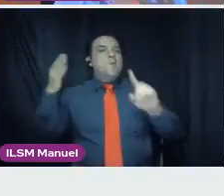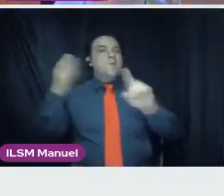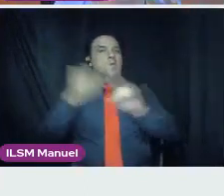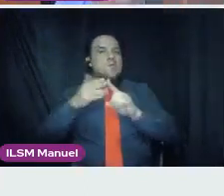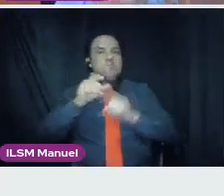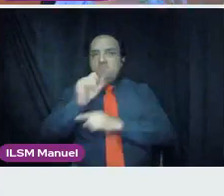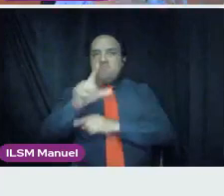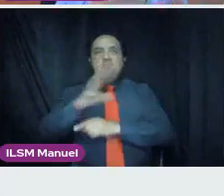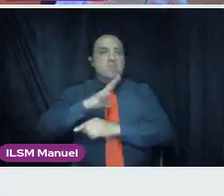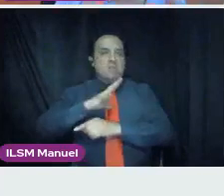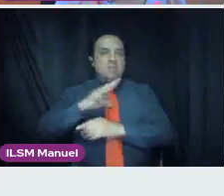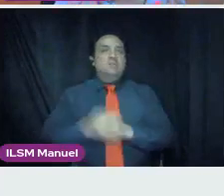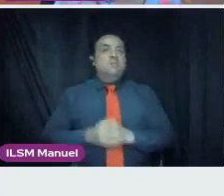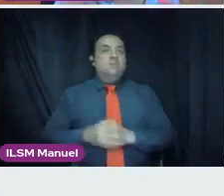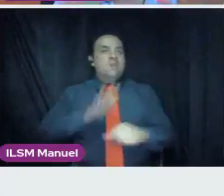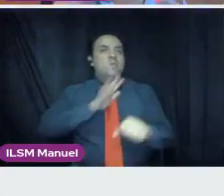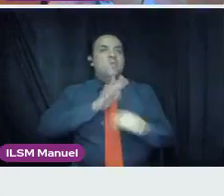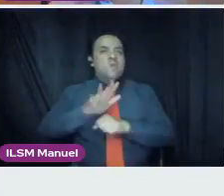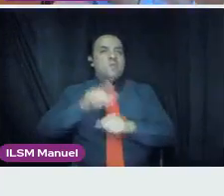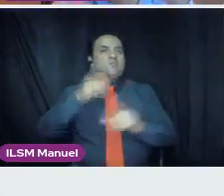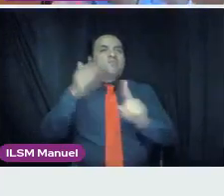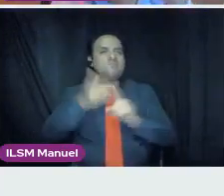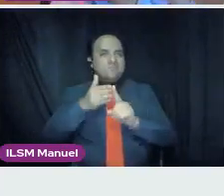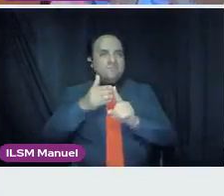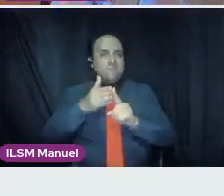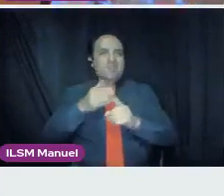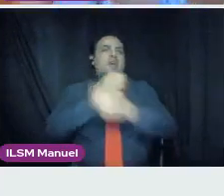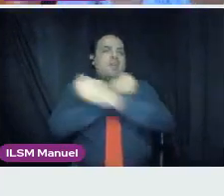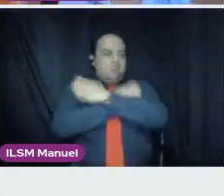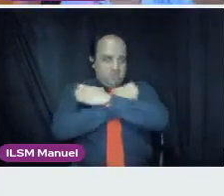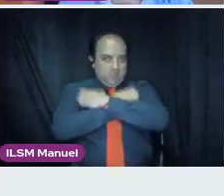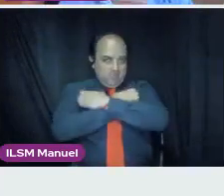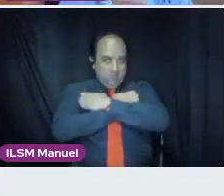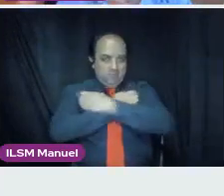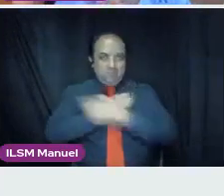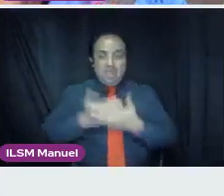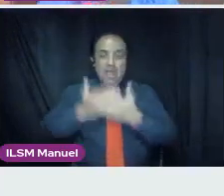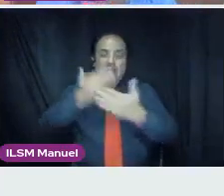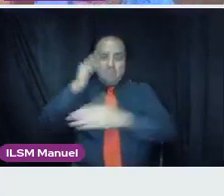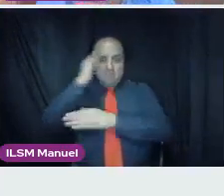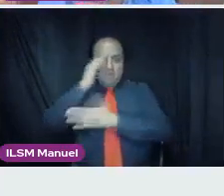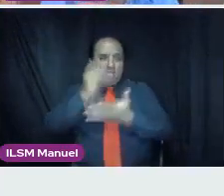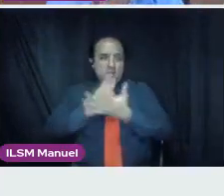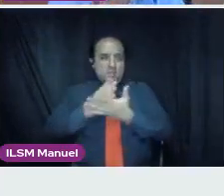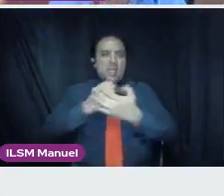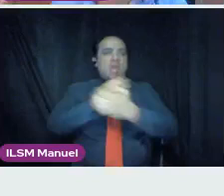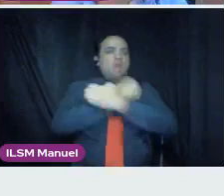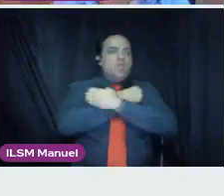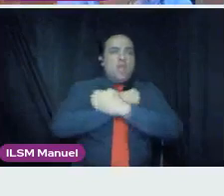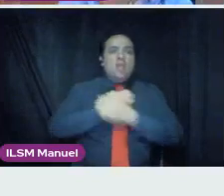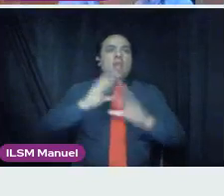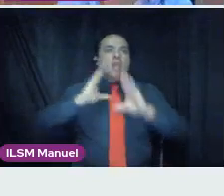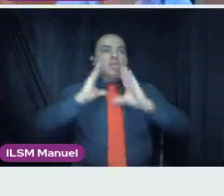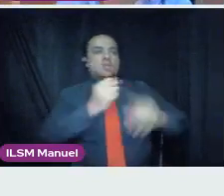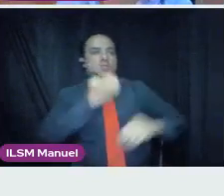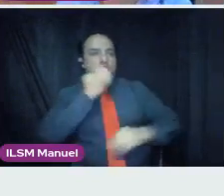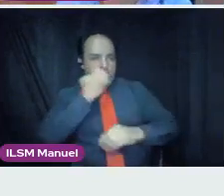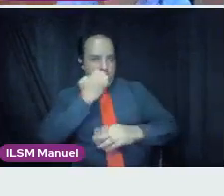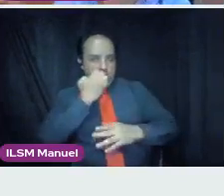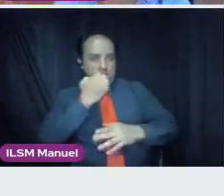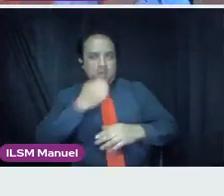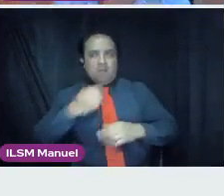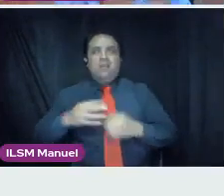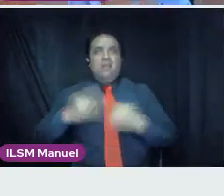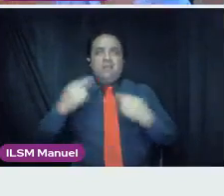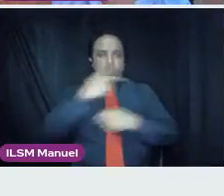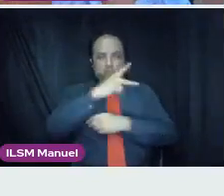en común tiene que ver con la educación, pero no solamente, antes solamente se creía que tenía que ver con la educación académica, con la formación académica de las